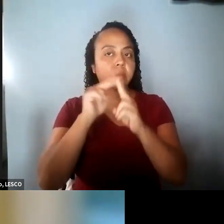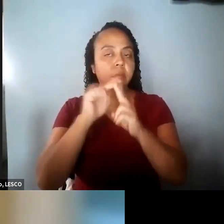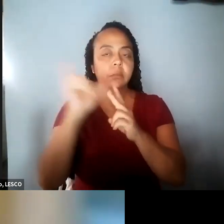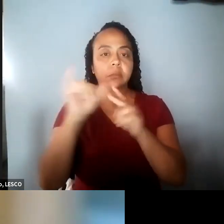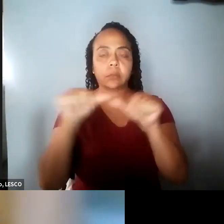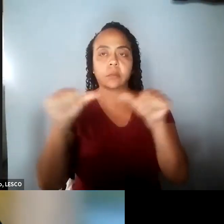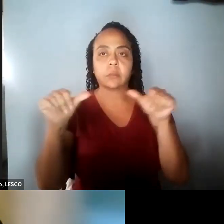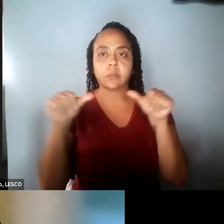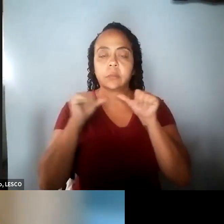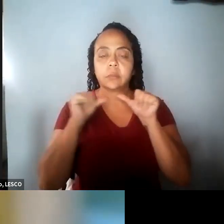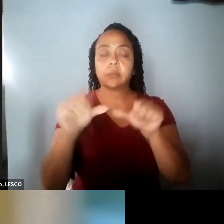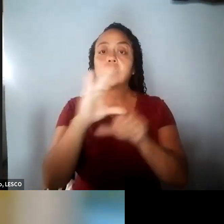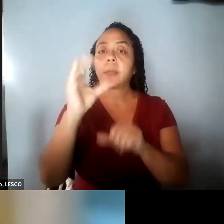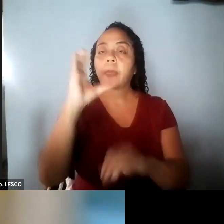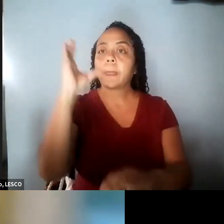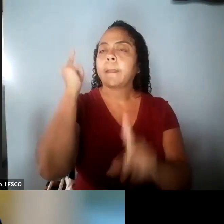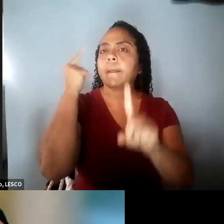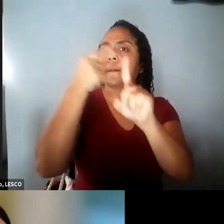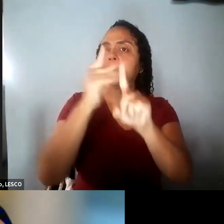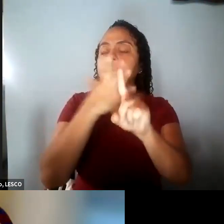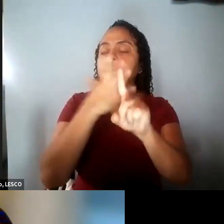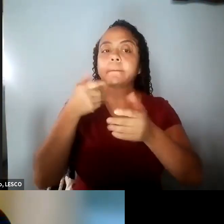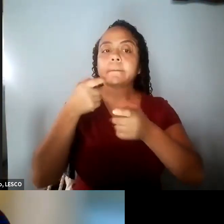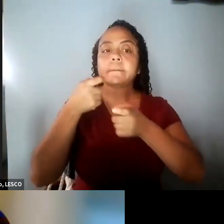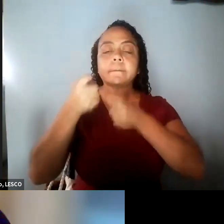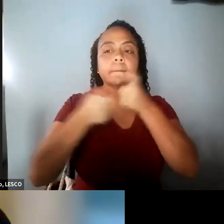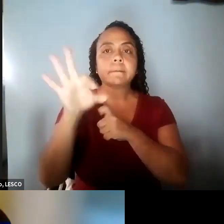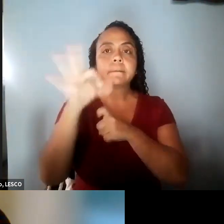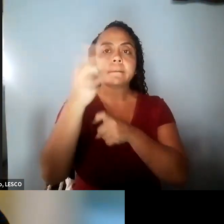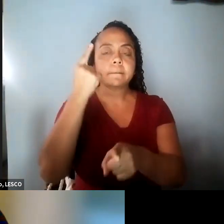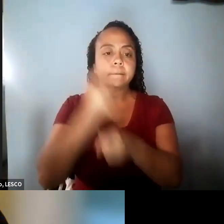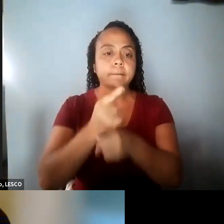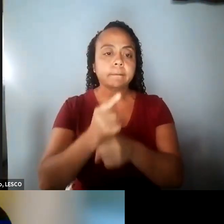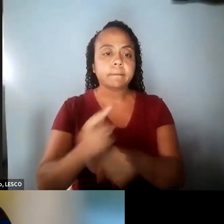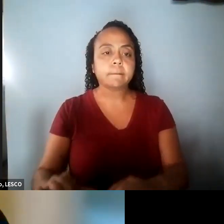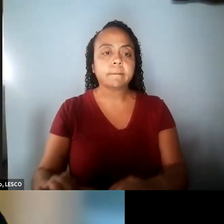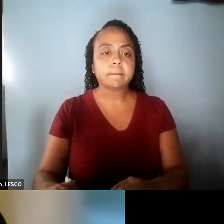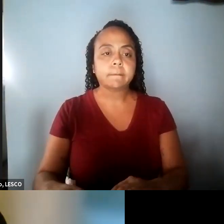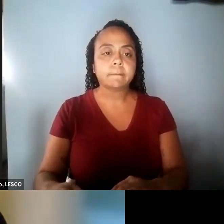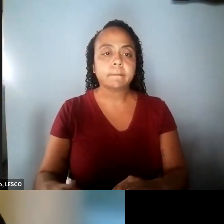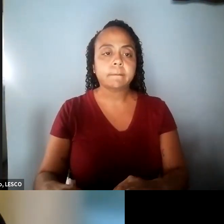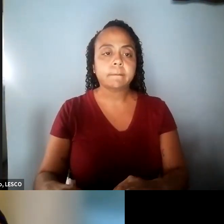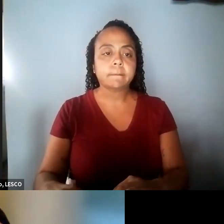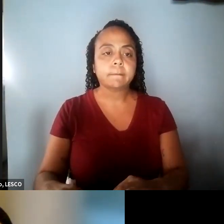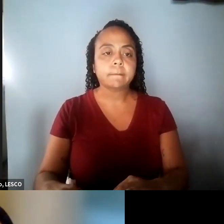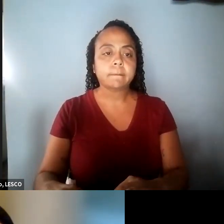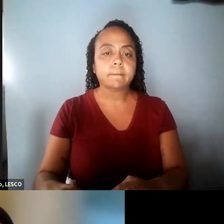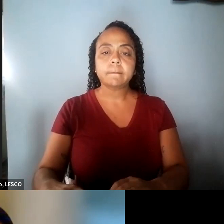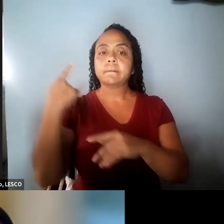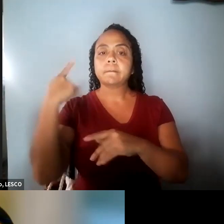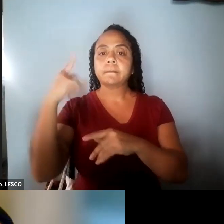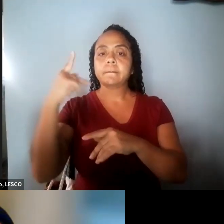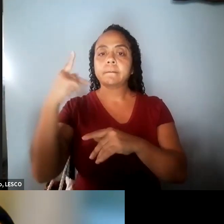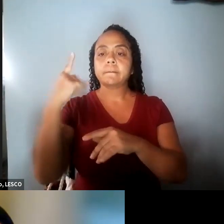y busca gestionar de manera oportuna pues los hierro operativo de cada uno de los negocios e